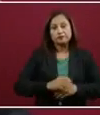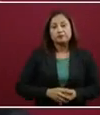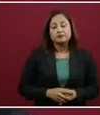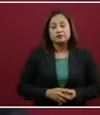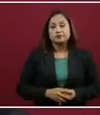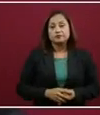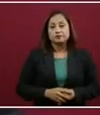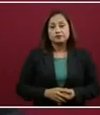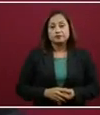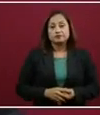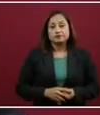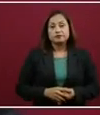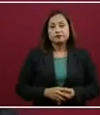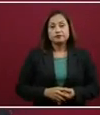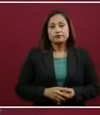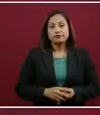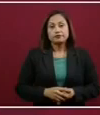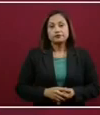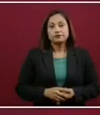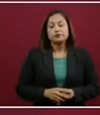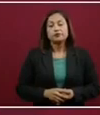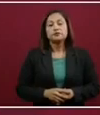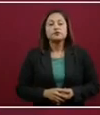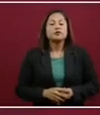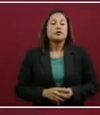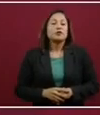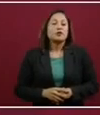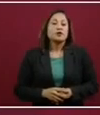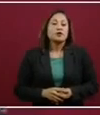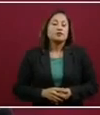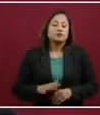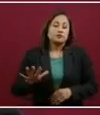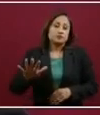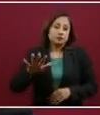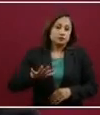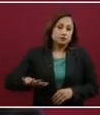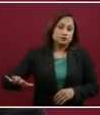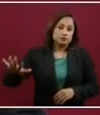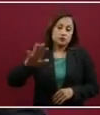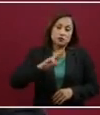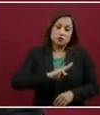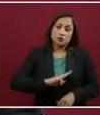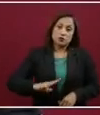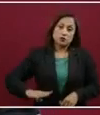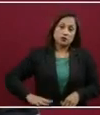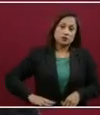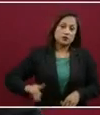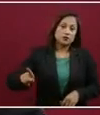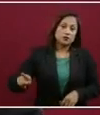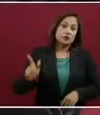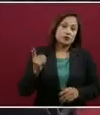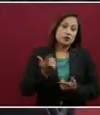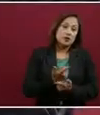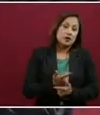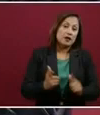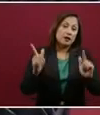de el municipio, que es libre de acuerdo a la